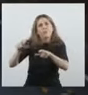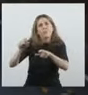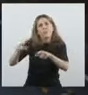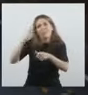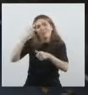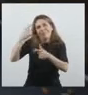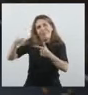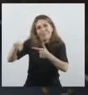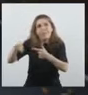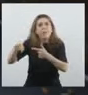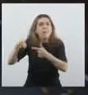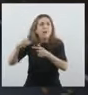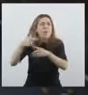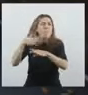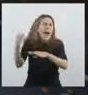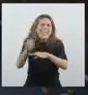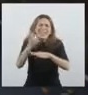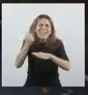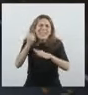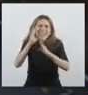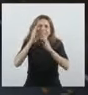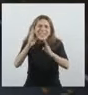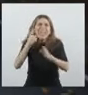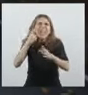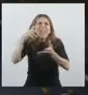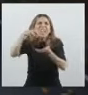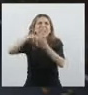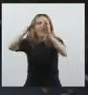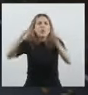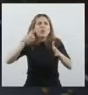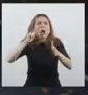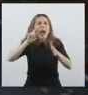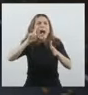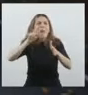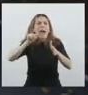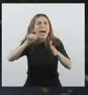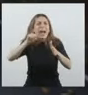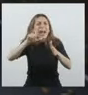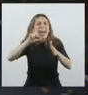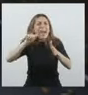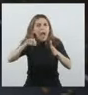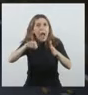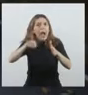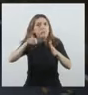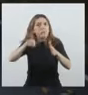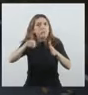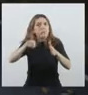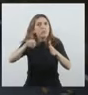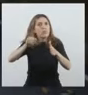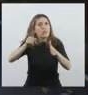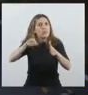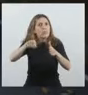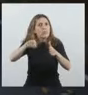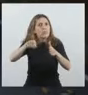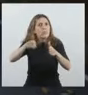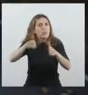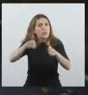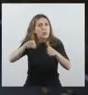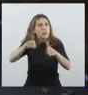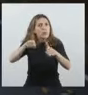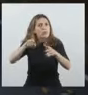muy fundamentalmente al Instituto Gamaleya, que se ocupó particularmente